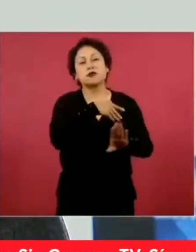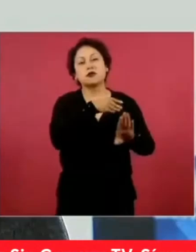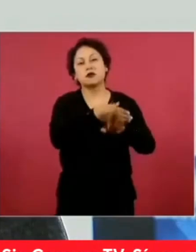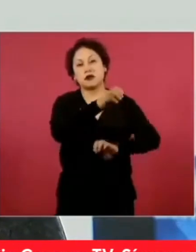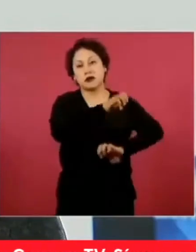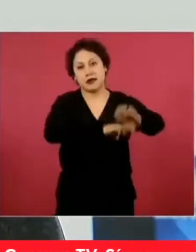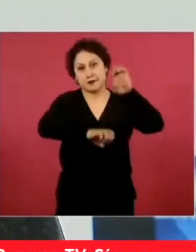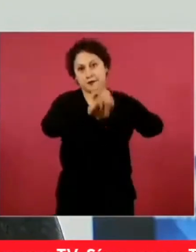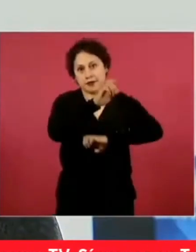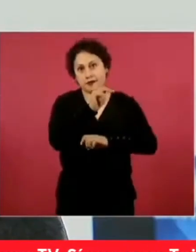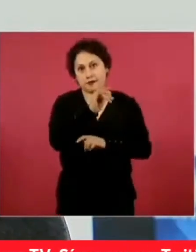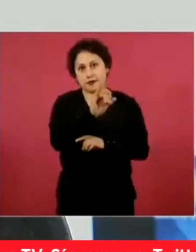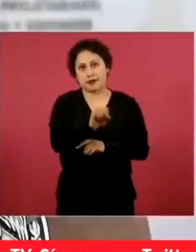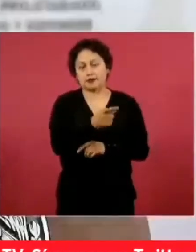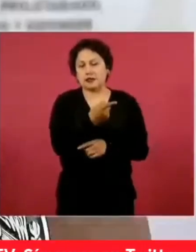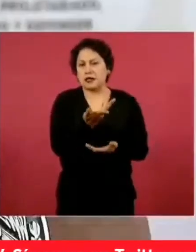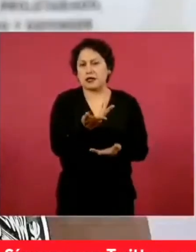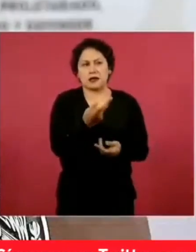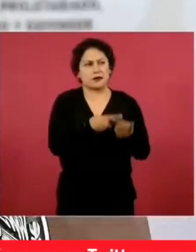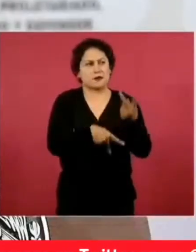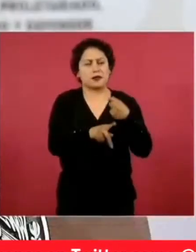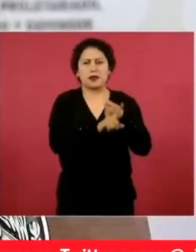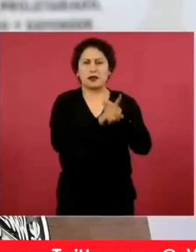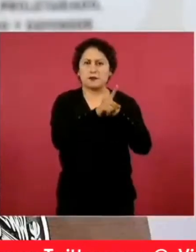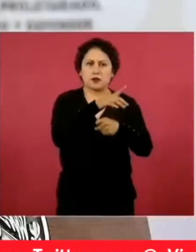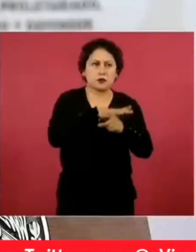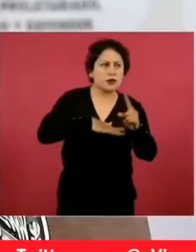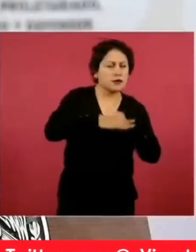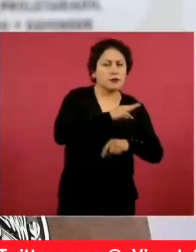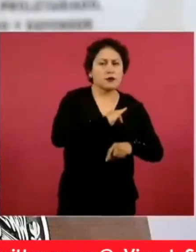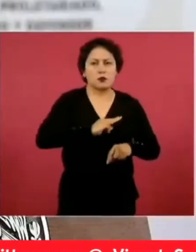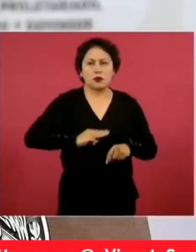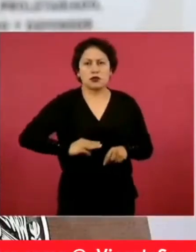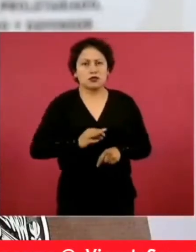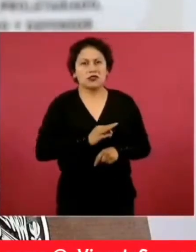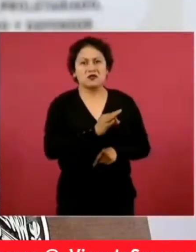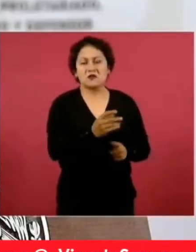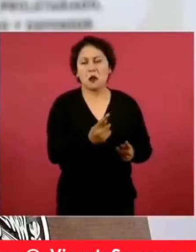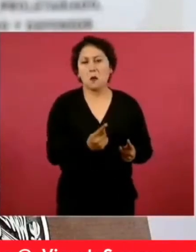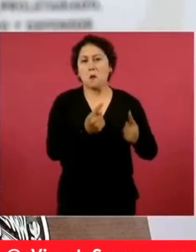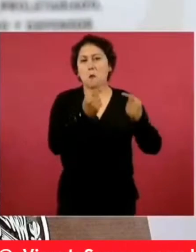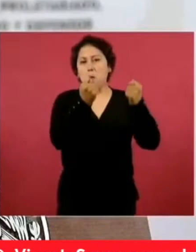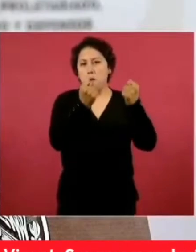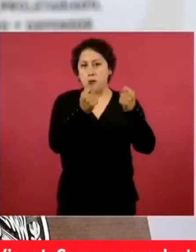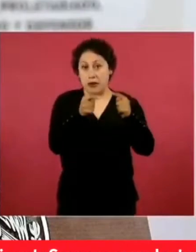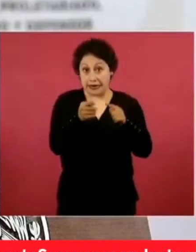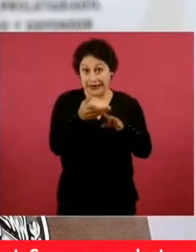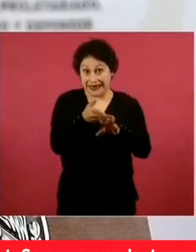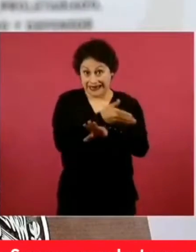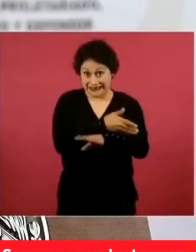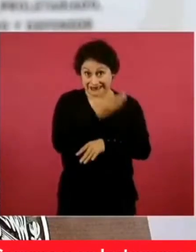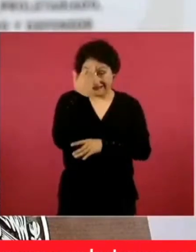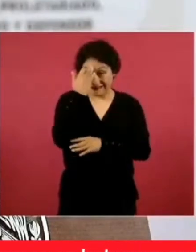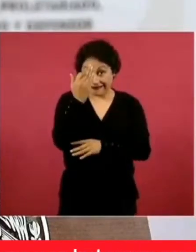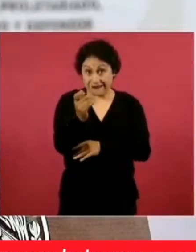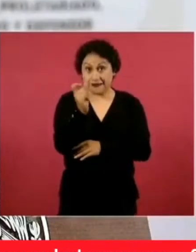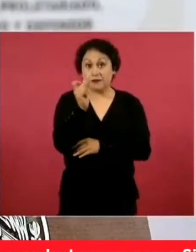considerar repercusiones sociales y financieras del municipio. En ese momento hubo un